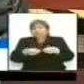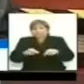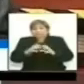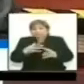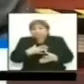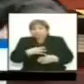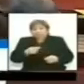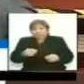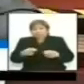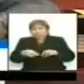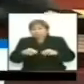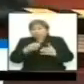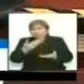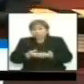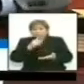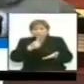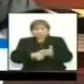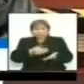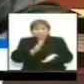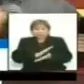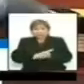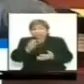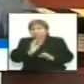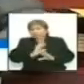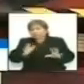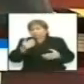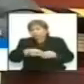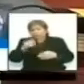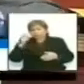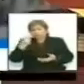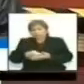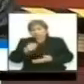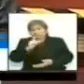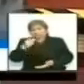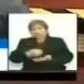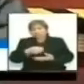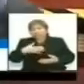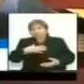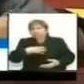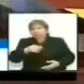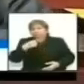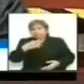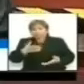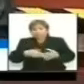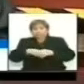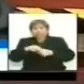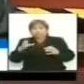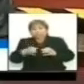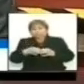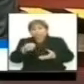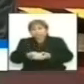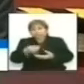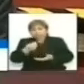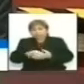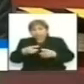estar en este congreso puede mandar su oficio a la Oficina de Recursos Humanos y decir, ¿sabe qué? A partir de fecha no me pague. Porque es bonito decir, quiero irme al congreso, pero pasar